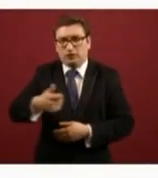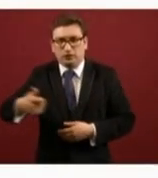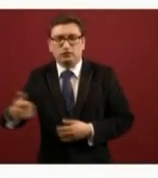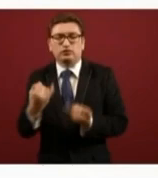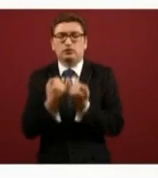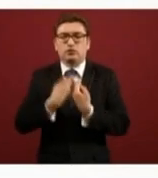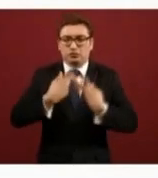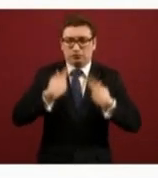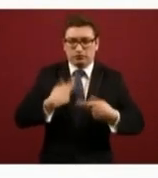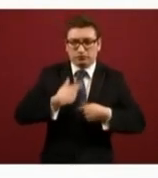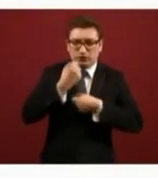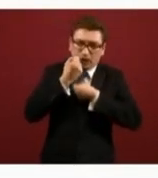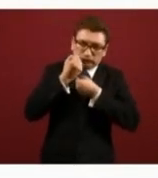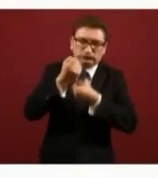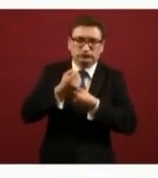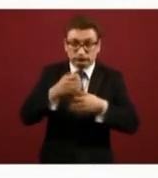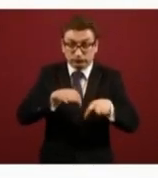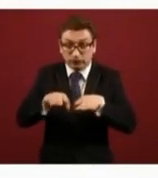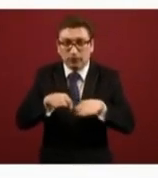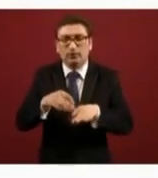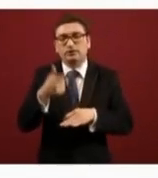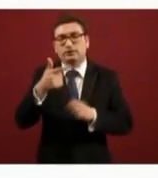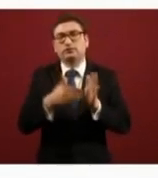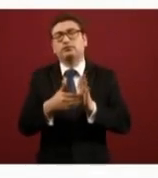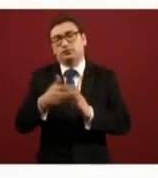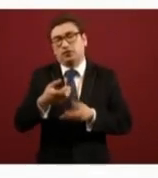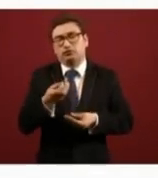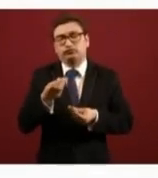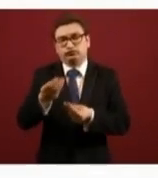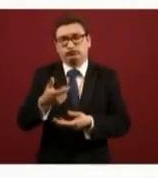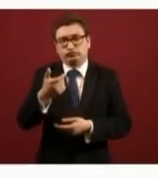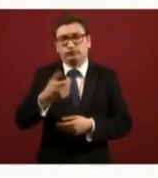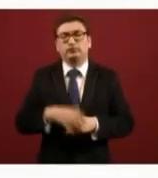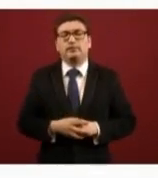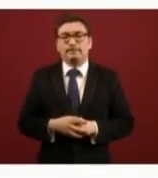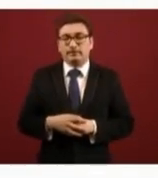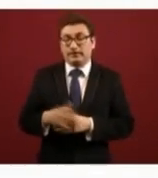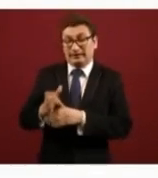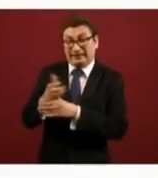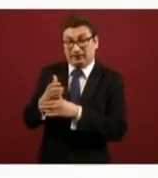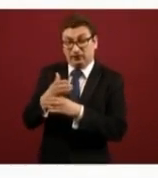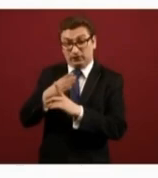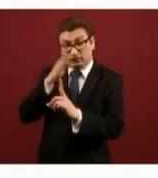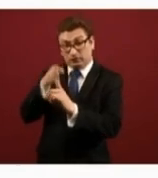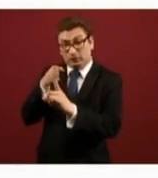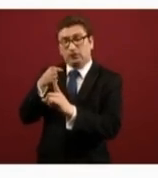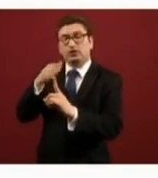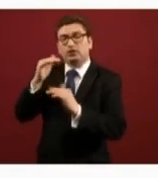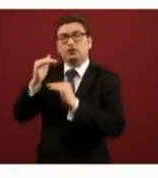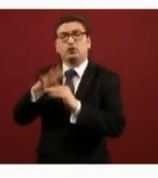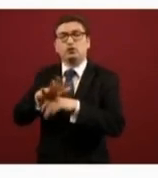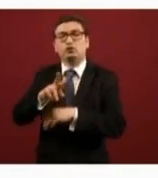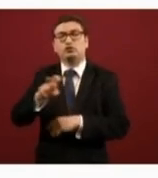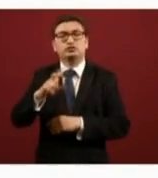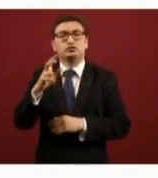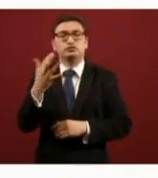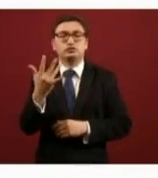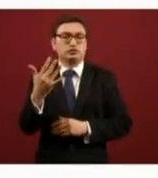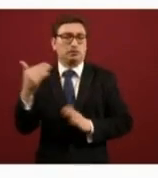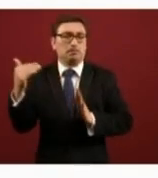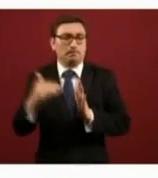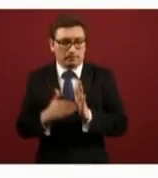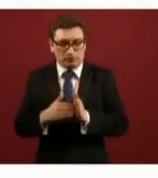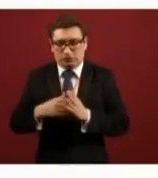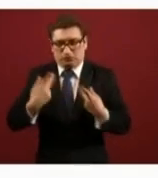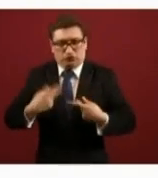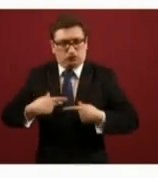de azúcar de 7.300 pesos por productor. En el caso de café, se estableció una meta de apoyo de 250 mil